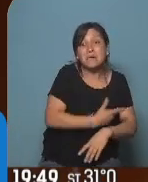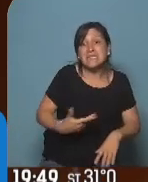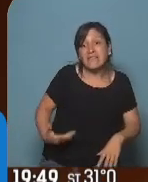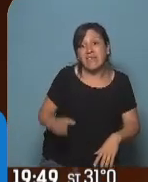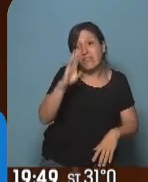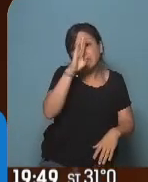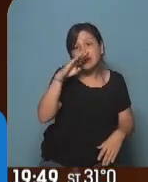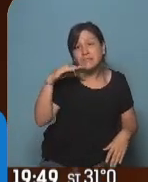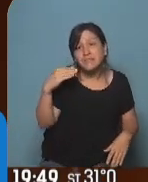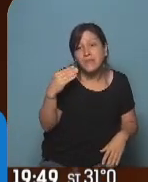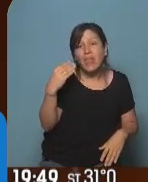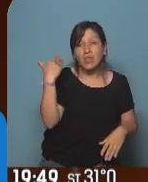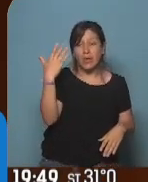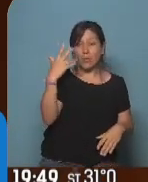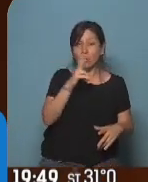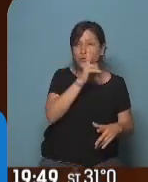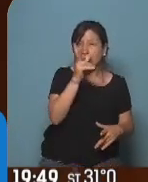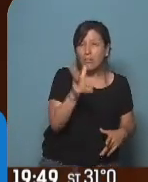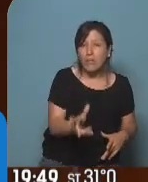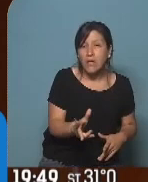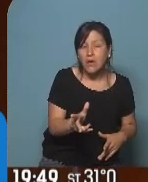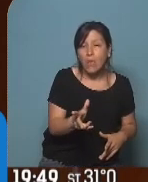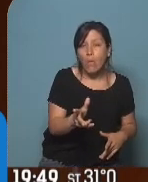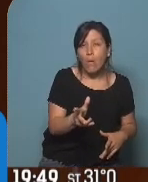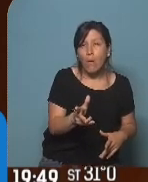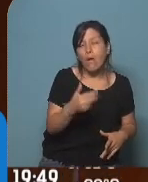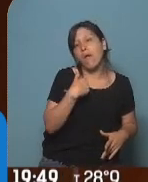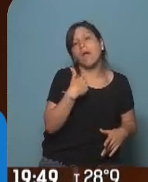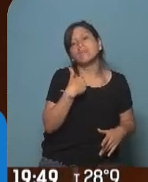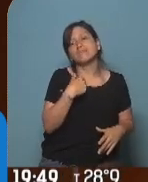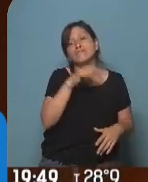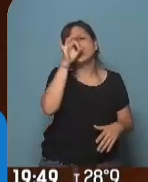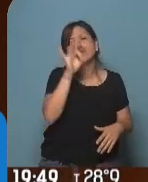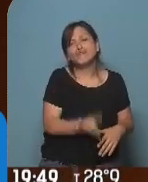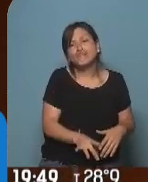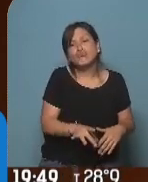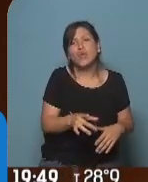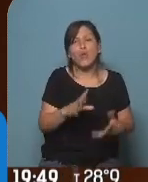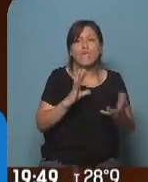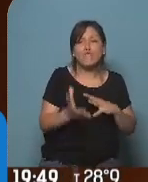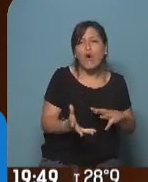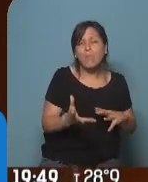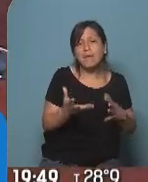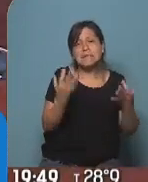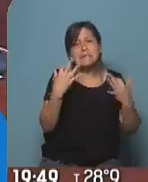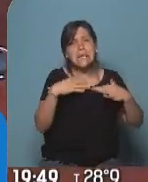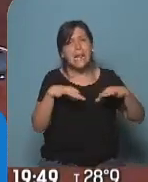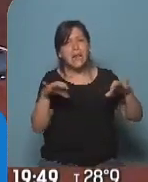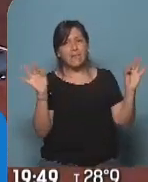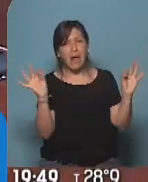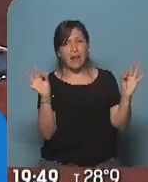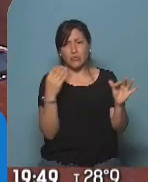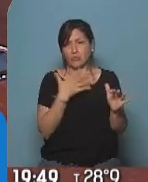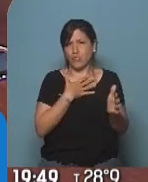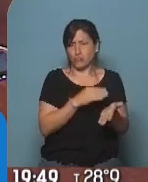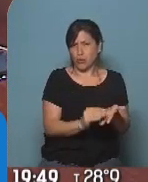donde ella dice que no solo no puede hacer una cuestión de privilegio que es una de los mecanismos que tienen los senadores sino